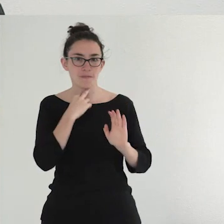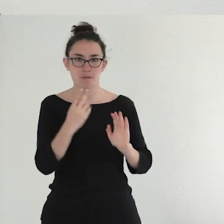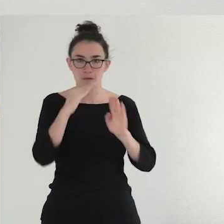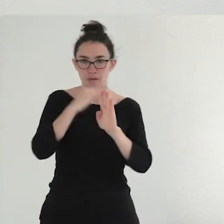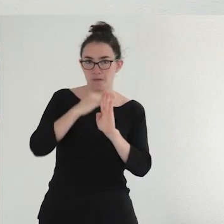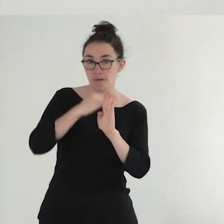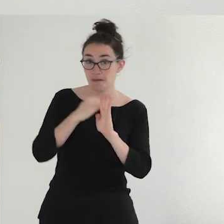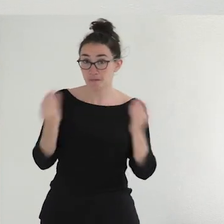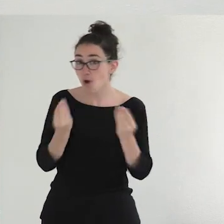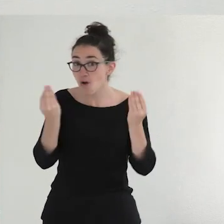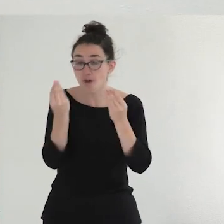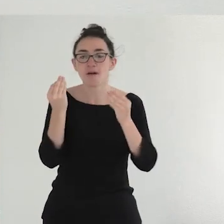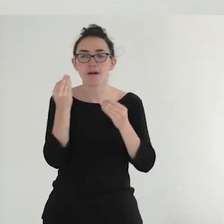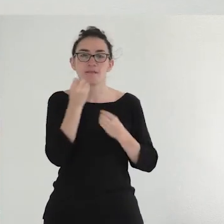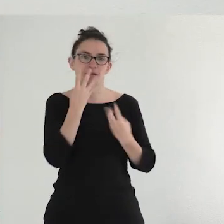Bueno,